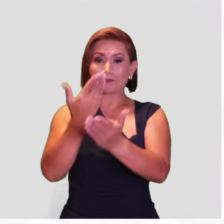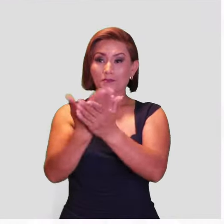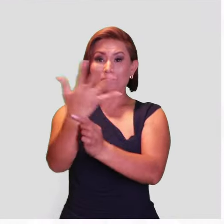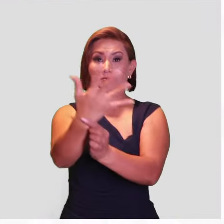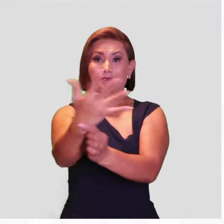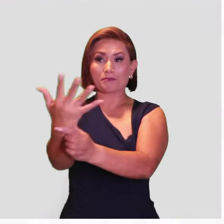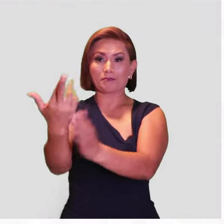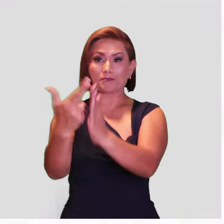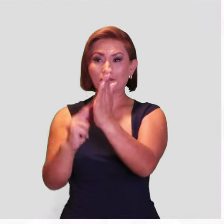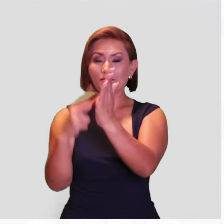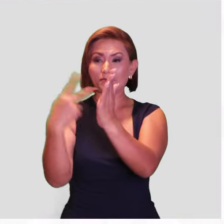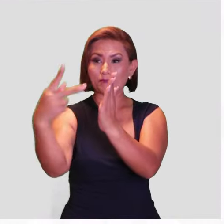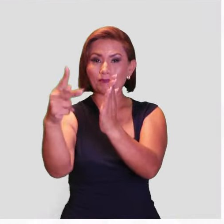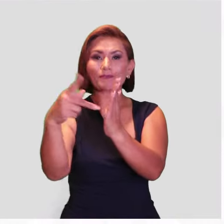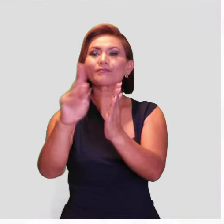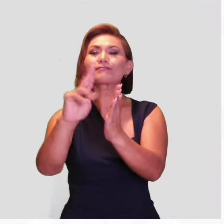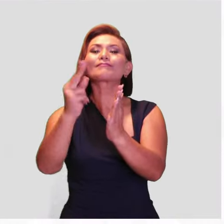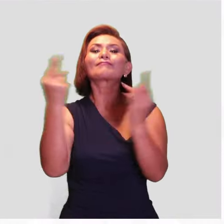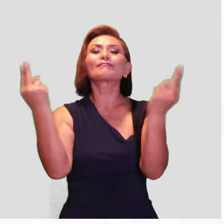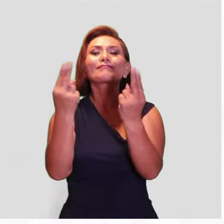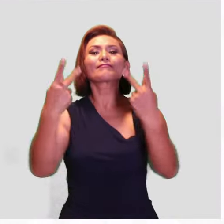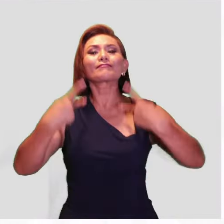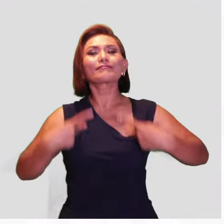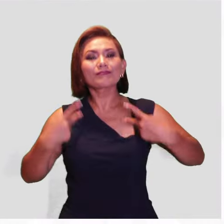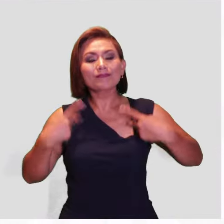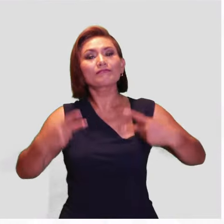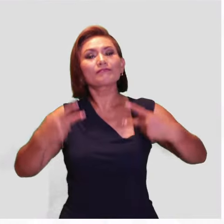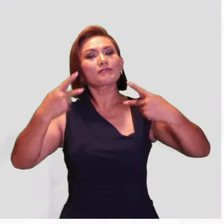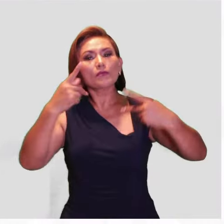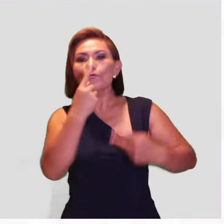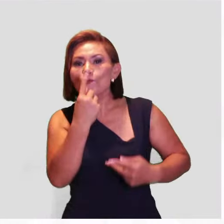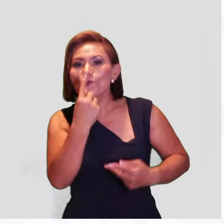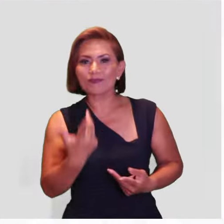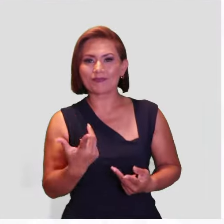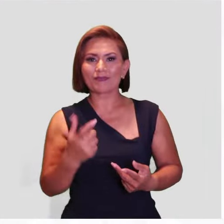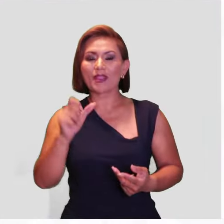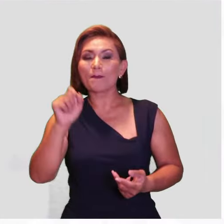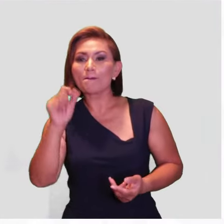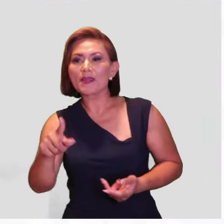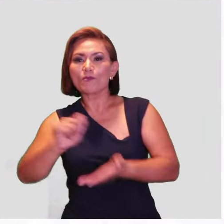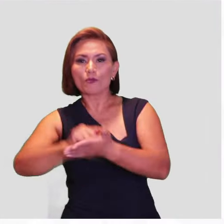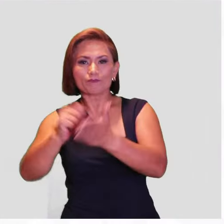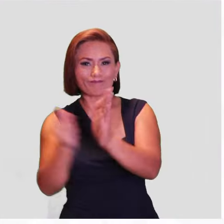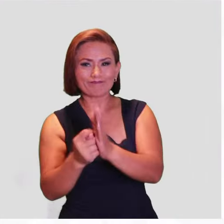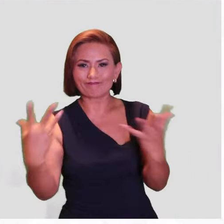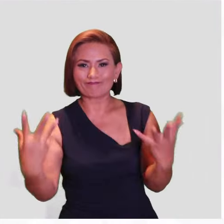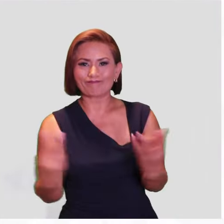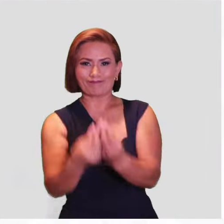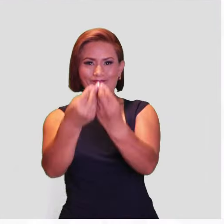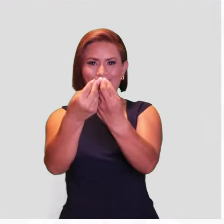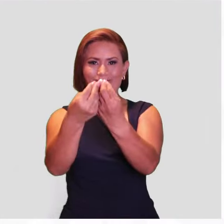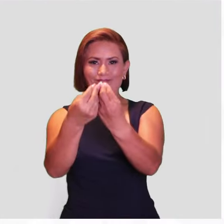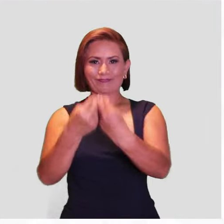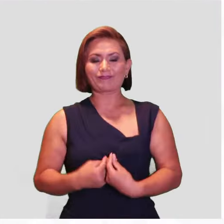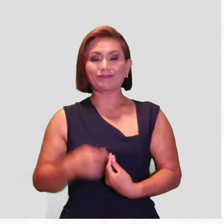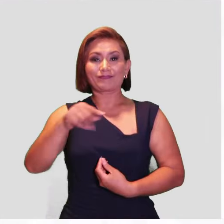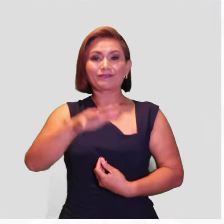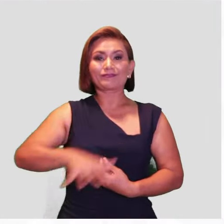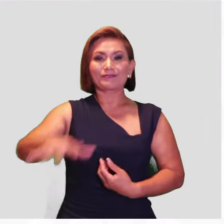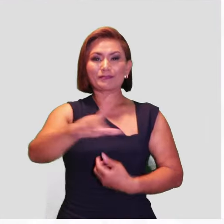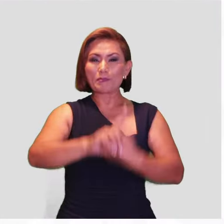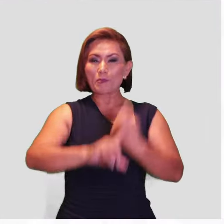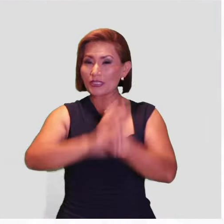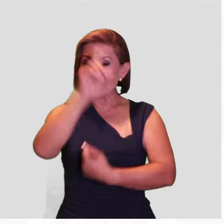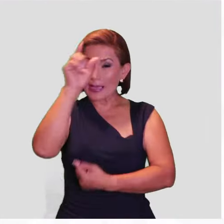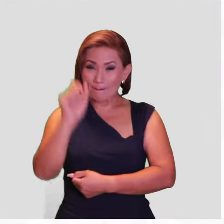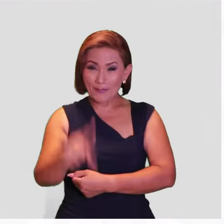pero no, se requiere el elemento humano también para que no sea un gasto, sino de verdad sea una inversión la videovigilancia. Y los problemas que tenemos en San Juan del Río, para continuar con